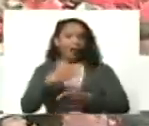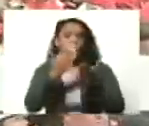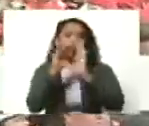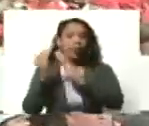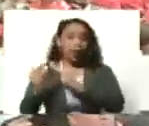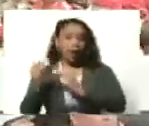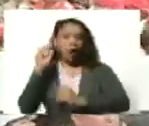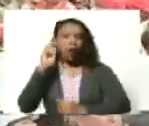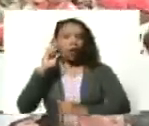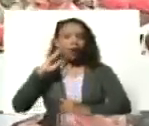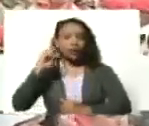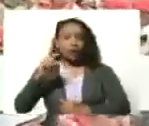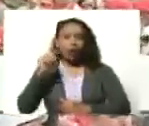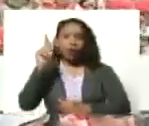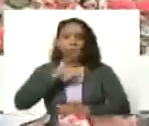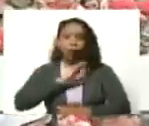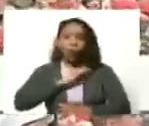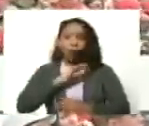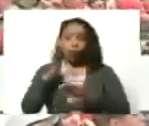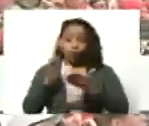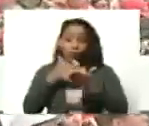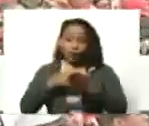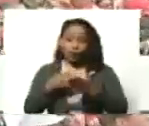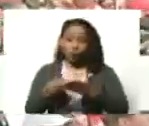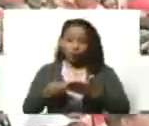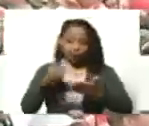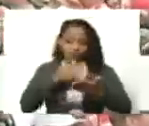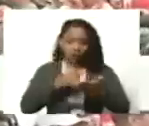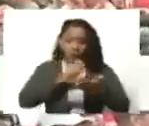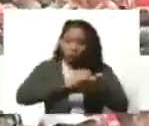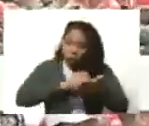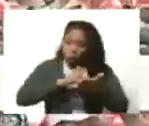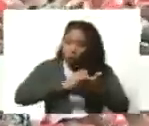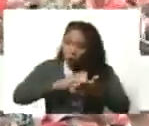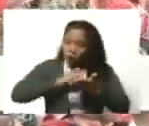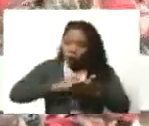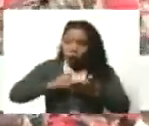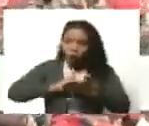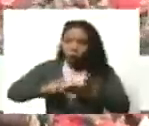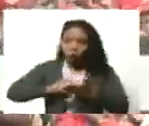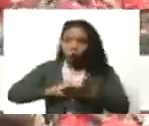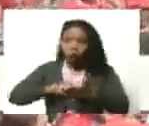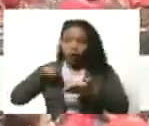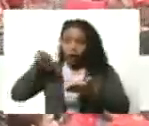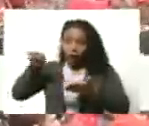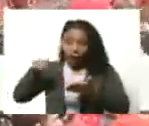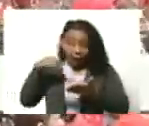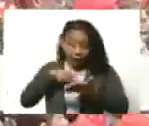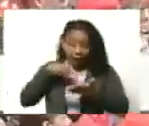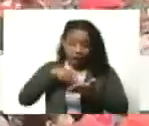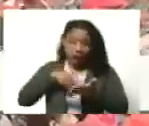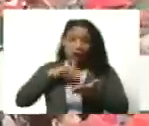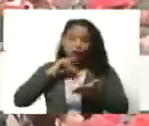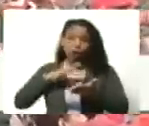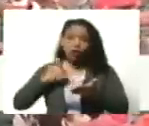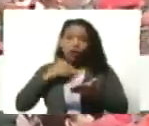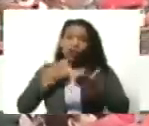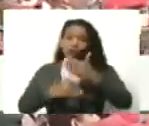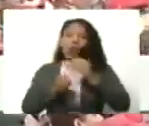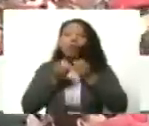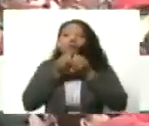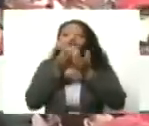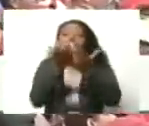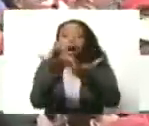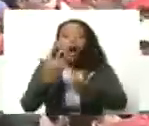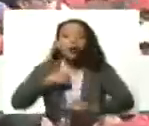un cuadernito. Un cuadernito para anotar. Y esa va a ser la historia que nosotros le vamos a contar a